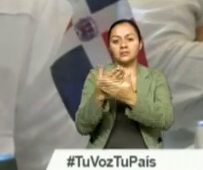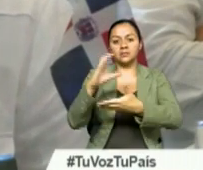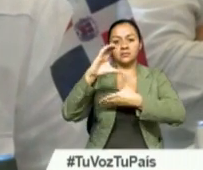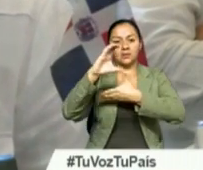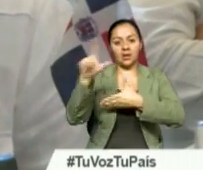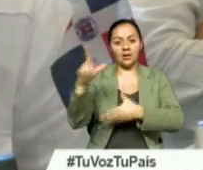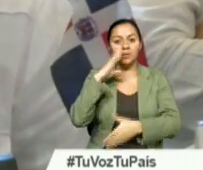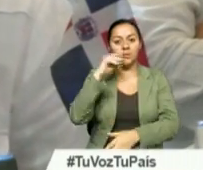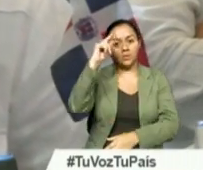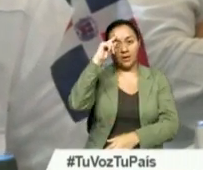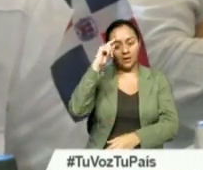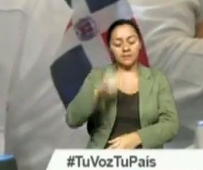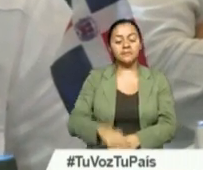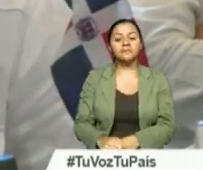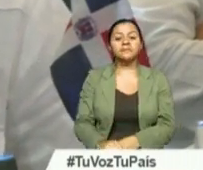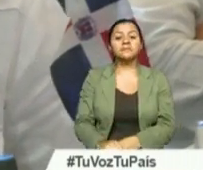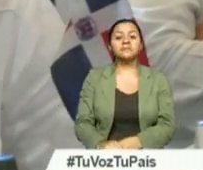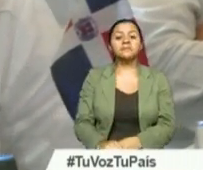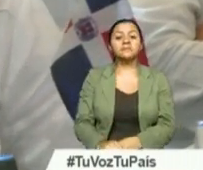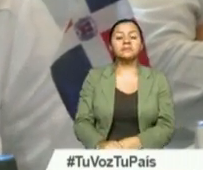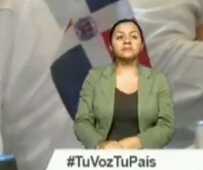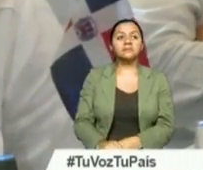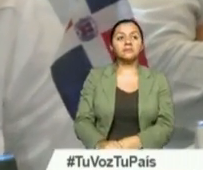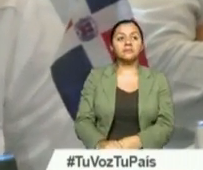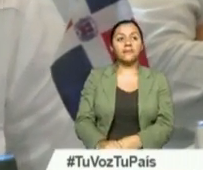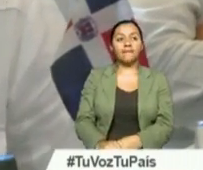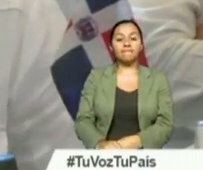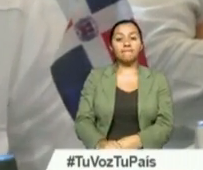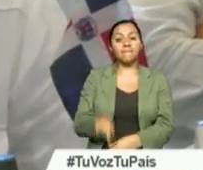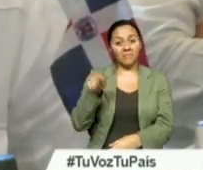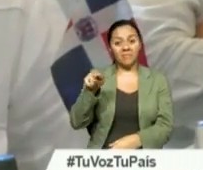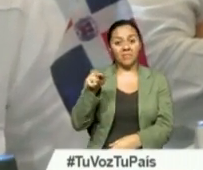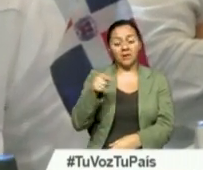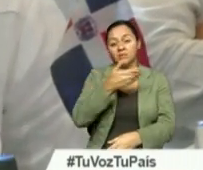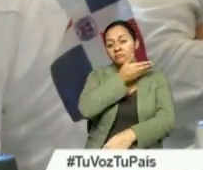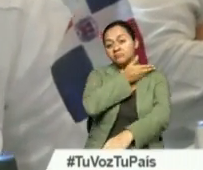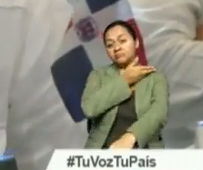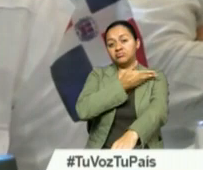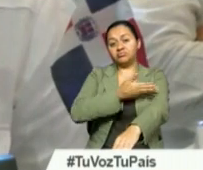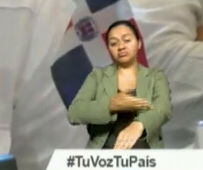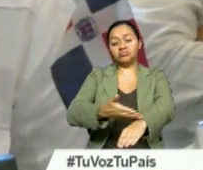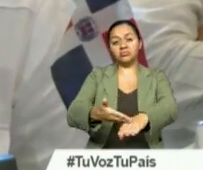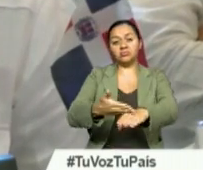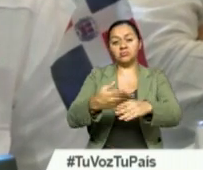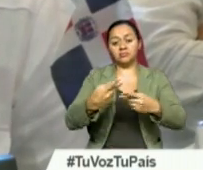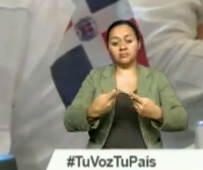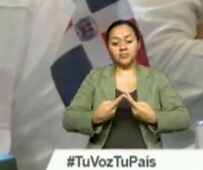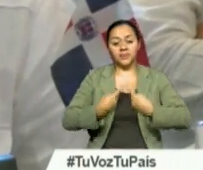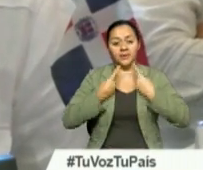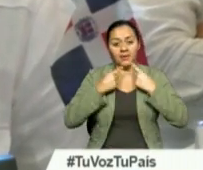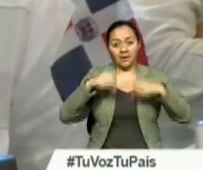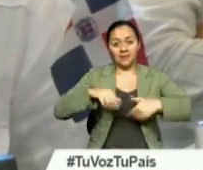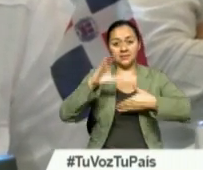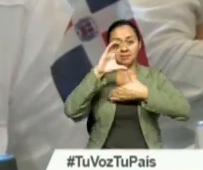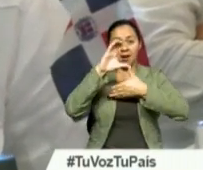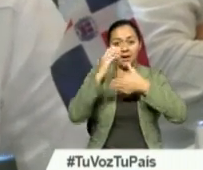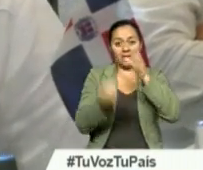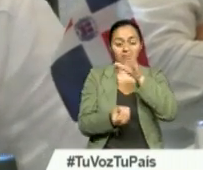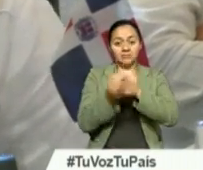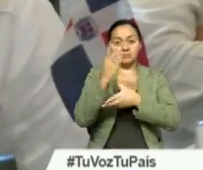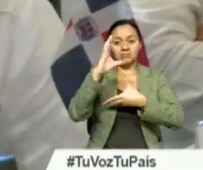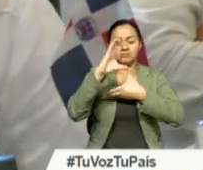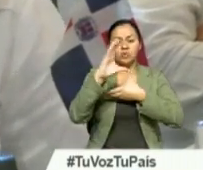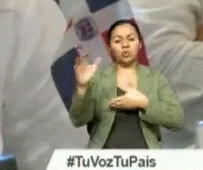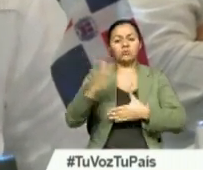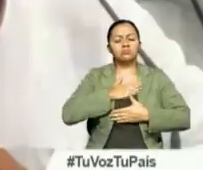caribeños. Es un hombre que a lo largo de toda la vida de CELAC se ha